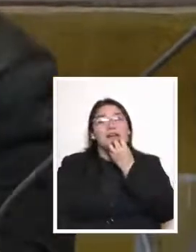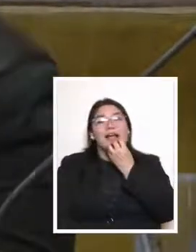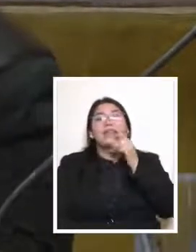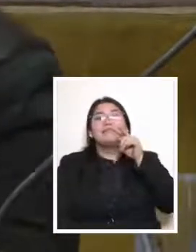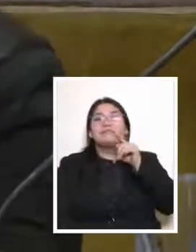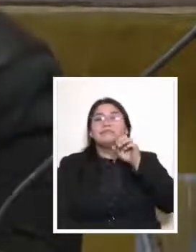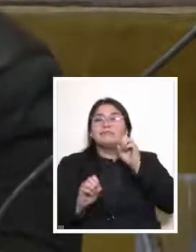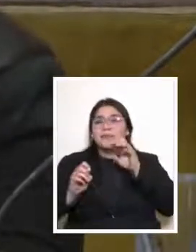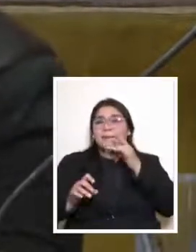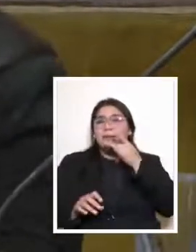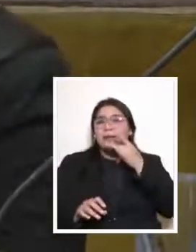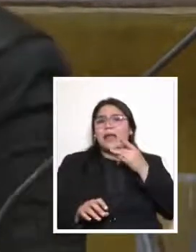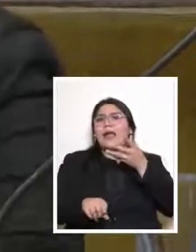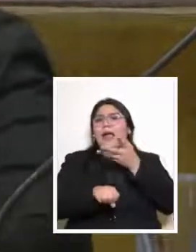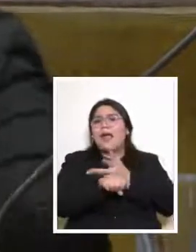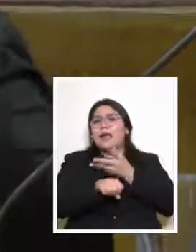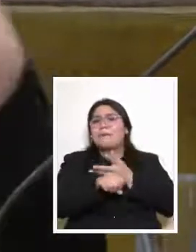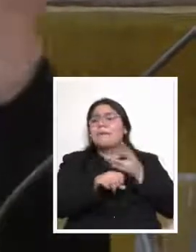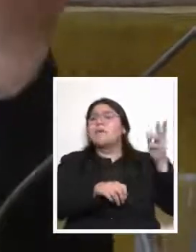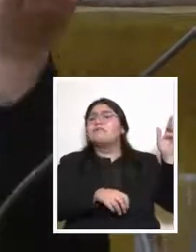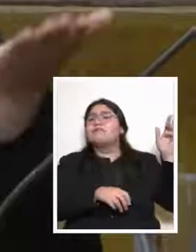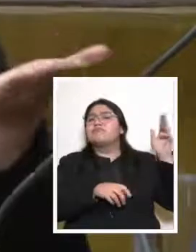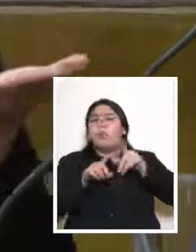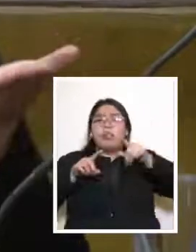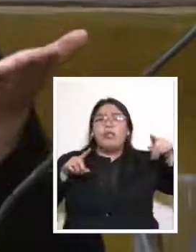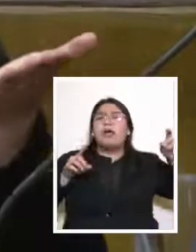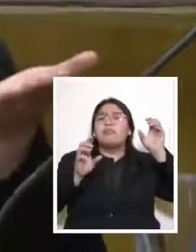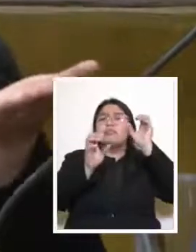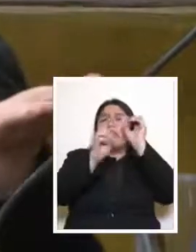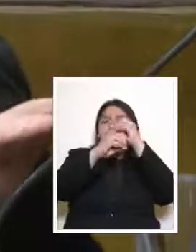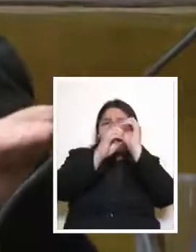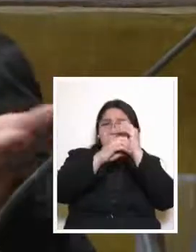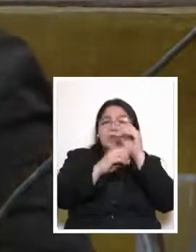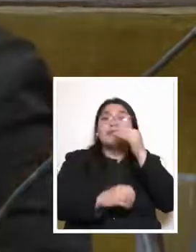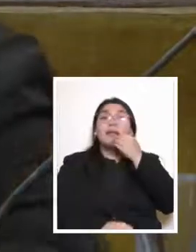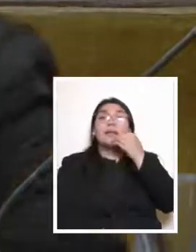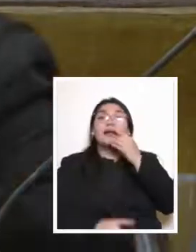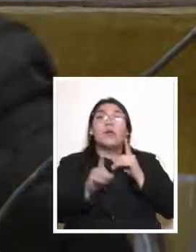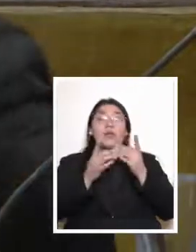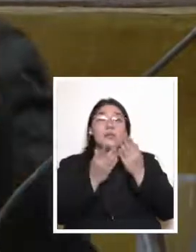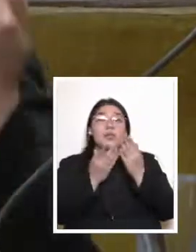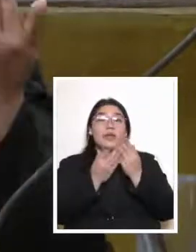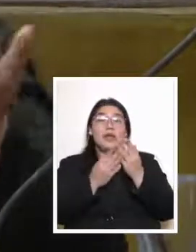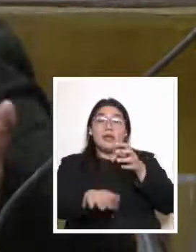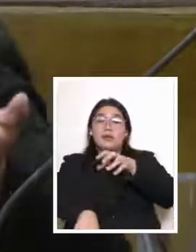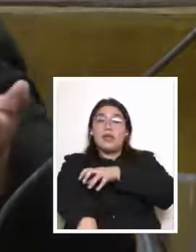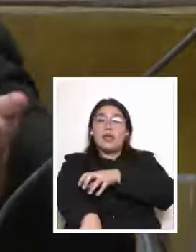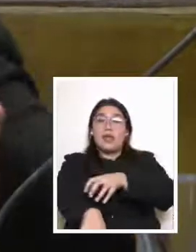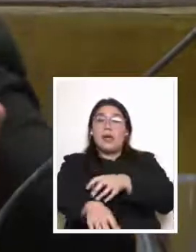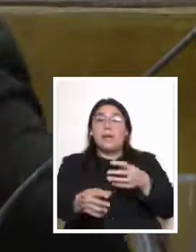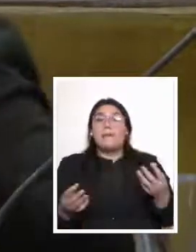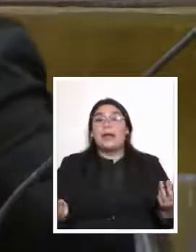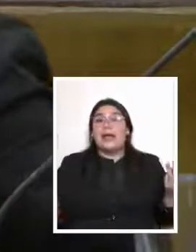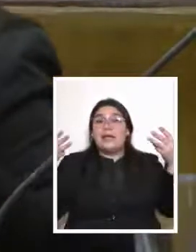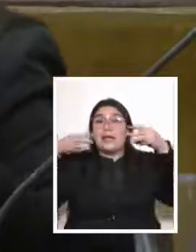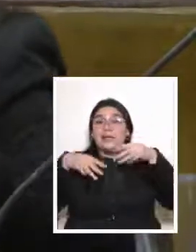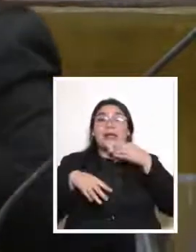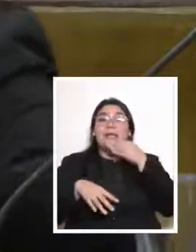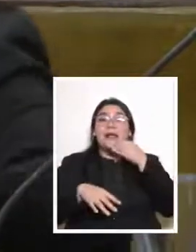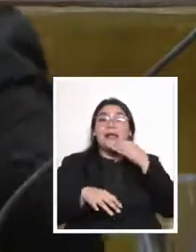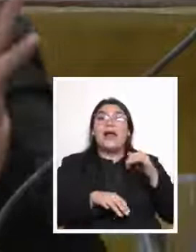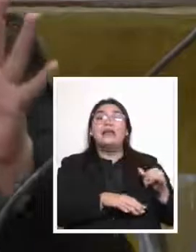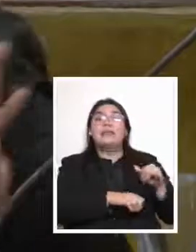mundo y más productivo en investigación. Incluso nuestros estudiantes de la región de Magallanes, de la región de Aysén,